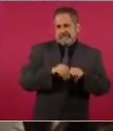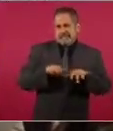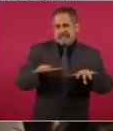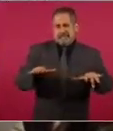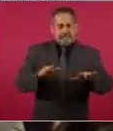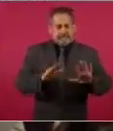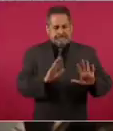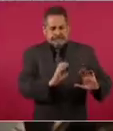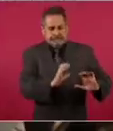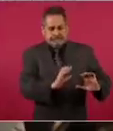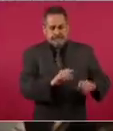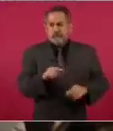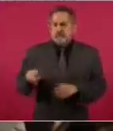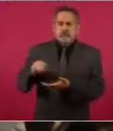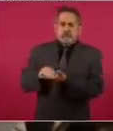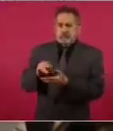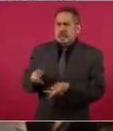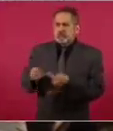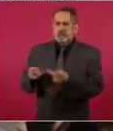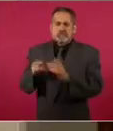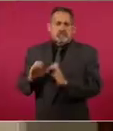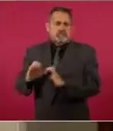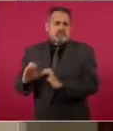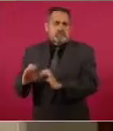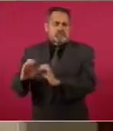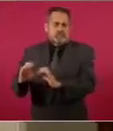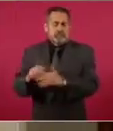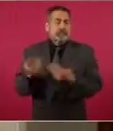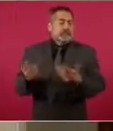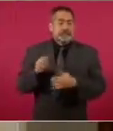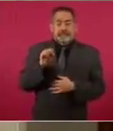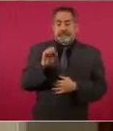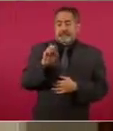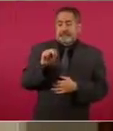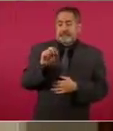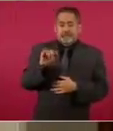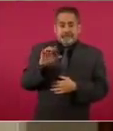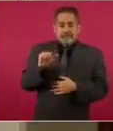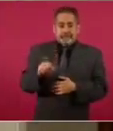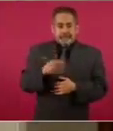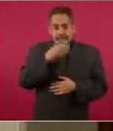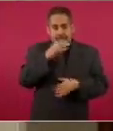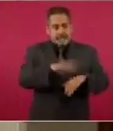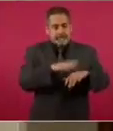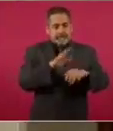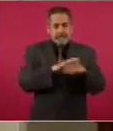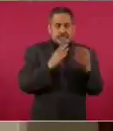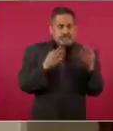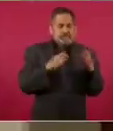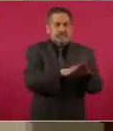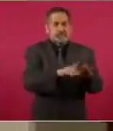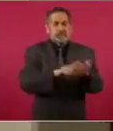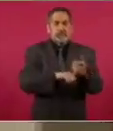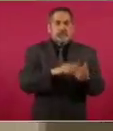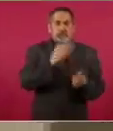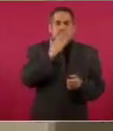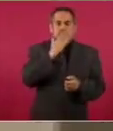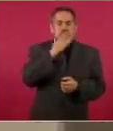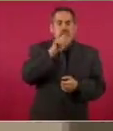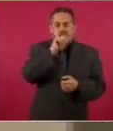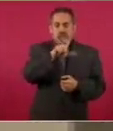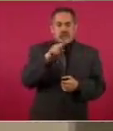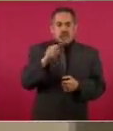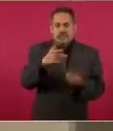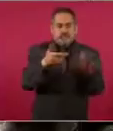oferta de productos avícolas, Senasica aplicó la cuarentena interna en Sonora, Jalisco y